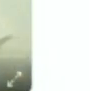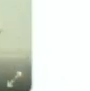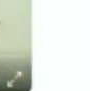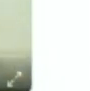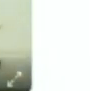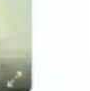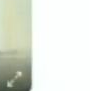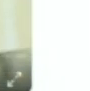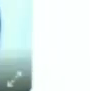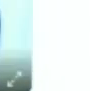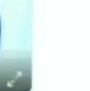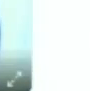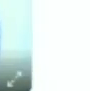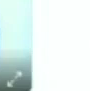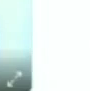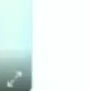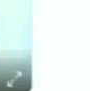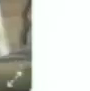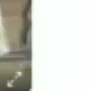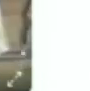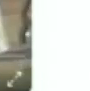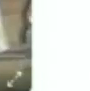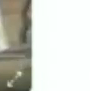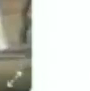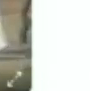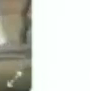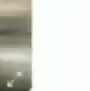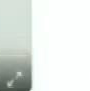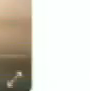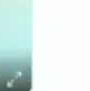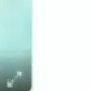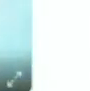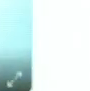para beatificar a José Gregorio, porque se lo merece.